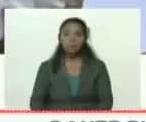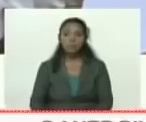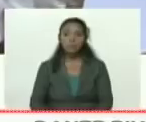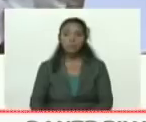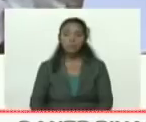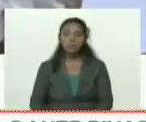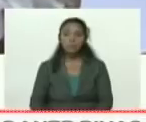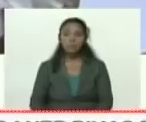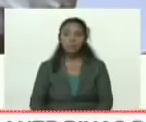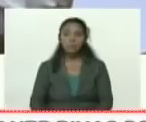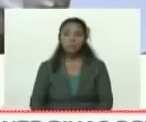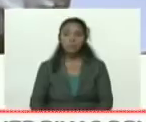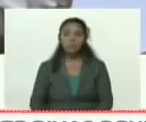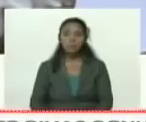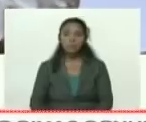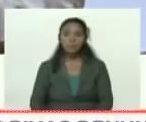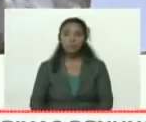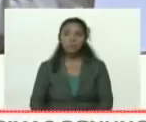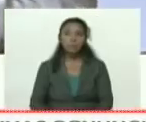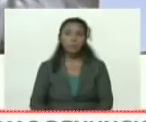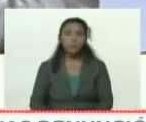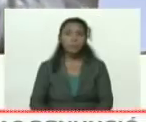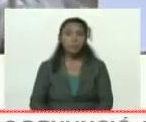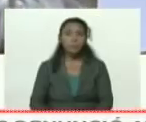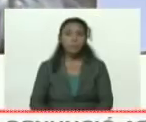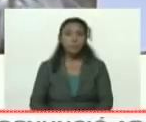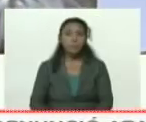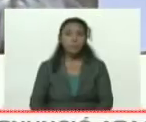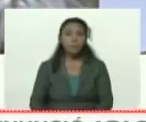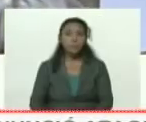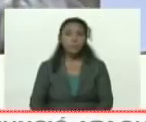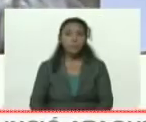sobre Alberto Lovera, y yo se lo voy a leer y me retiro.